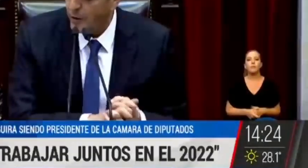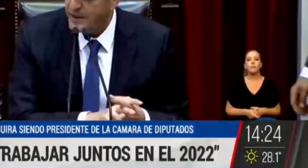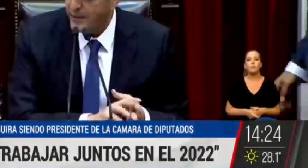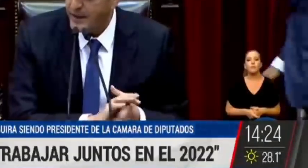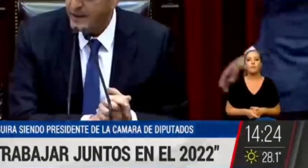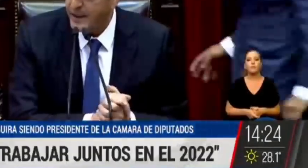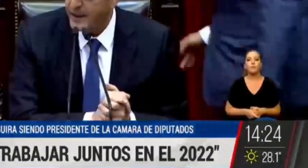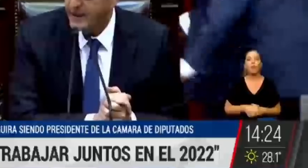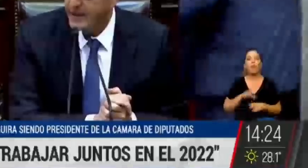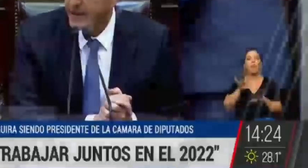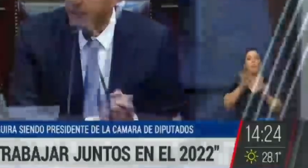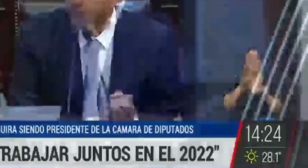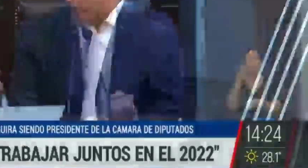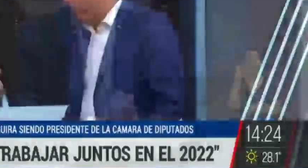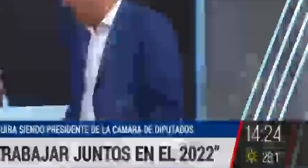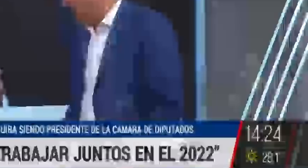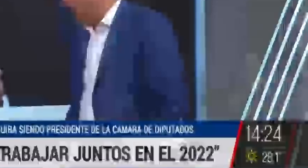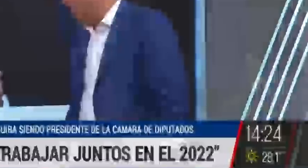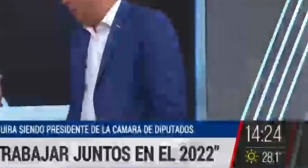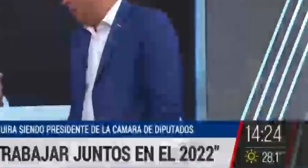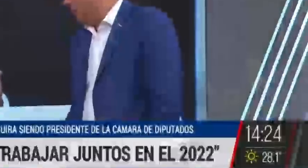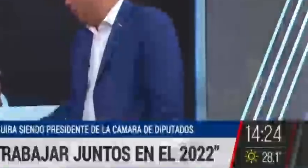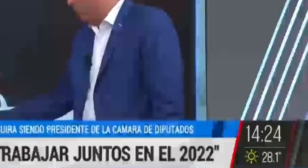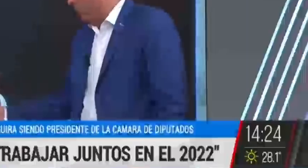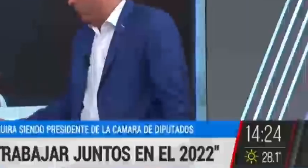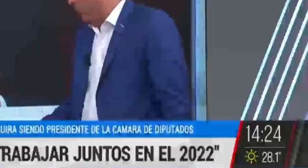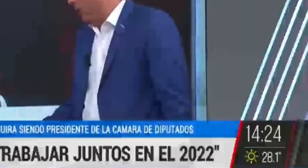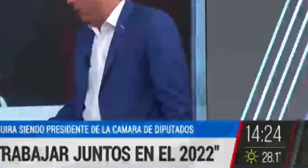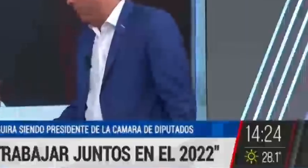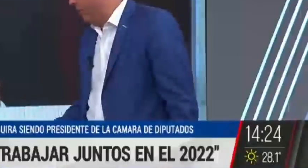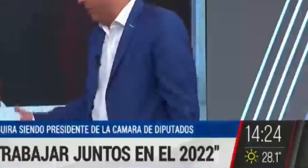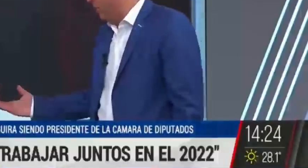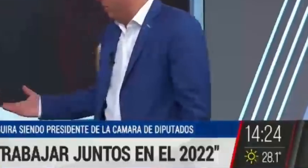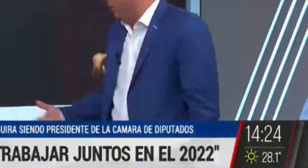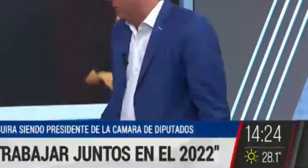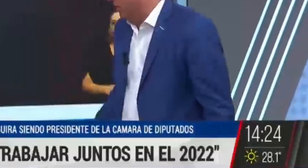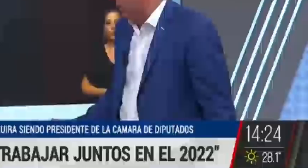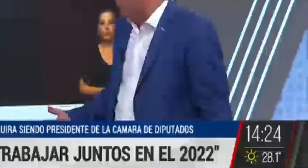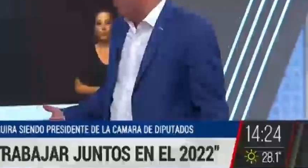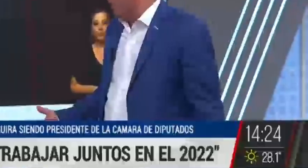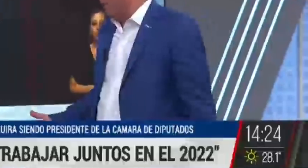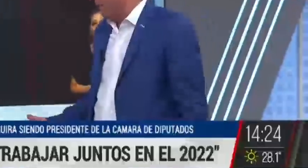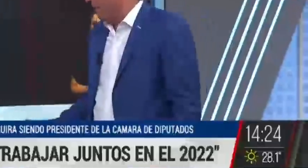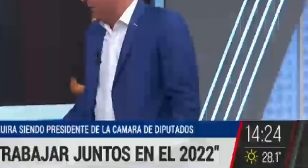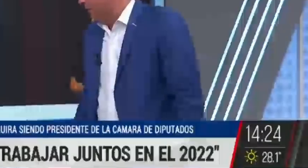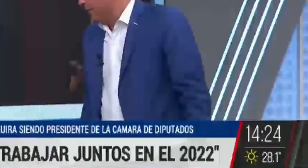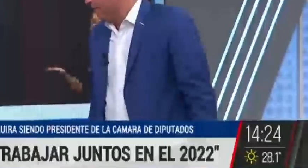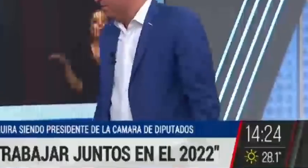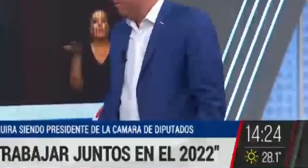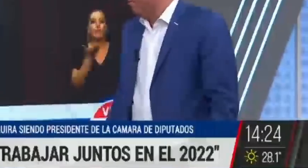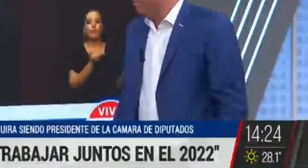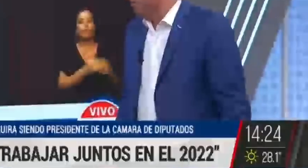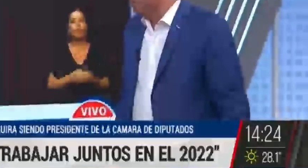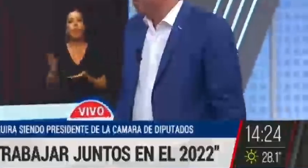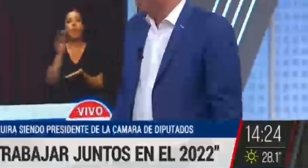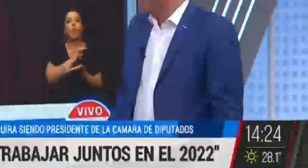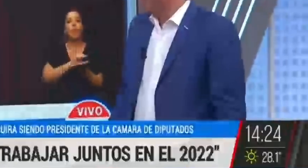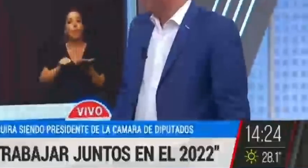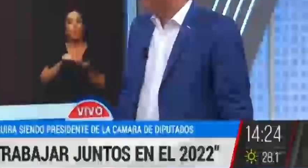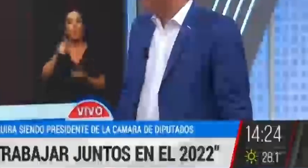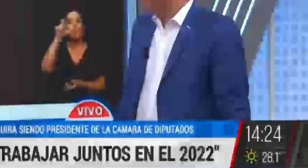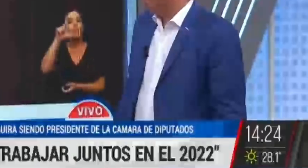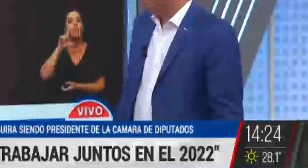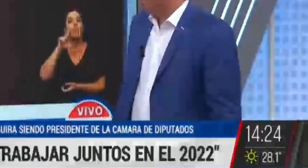viene una movida fuerte en el 2022 y sobre todo ahora, en este fin de año, con el tema del FMI. Es el, a ver, viste